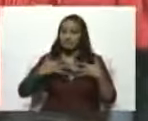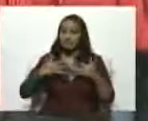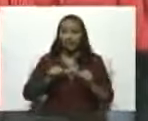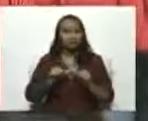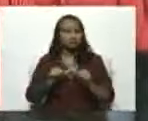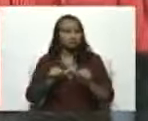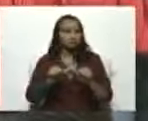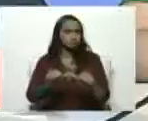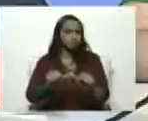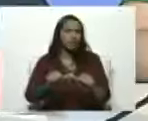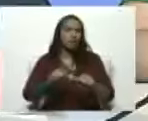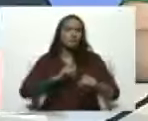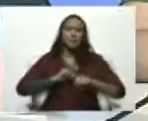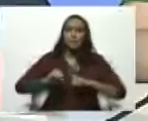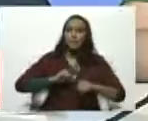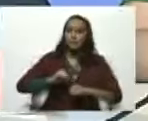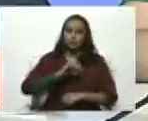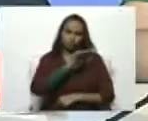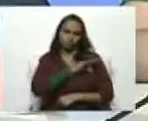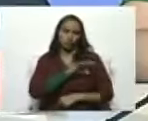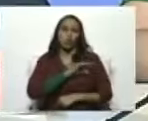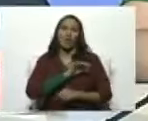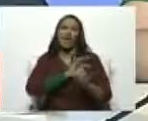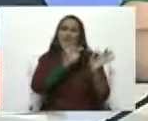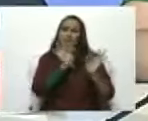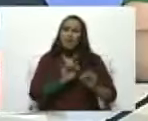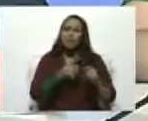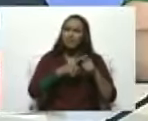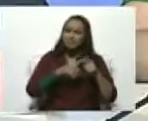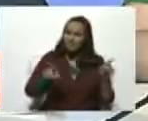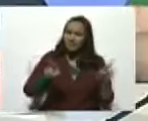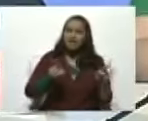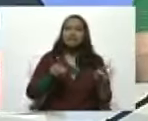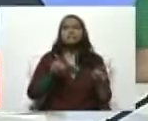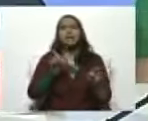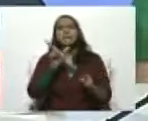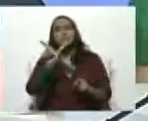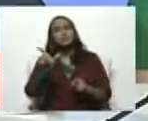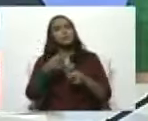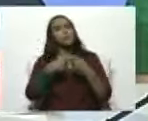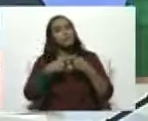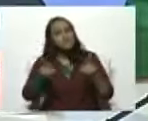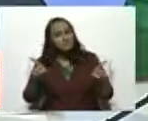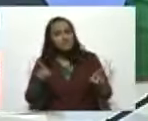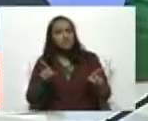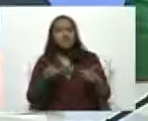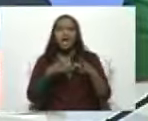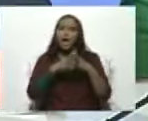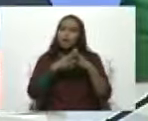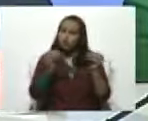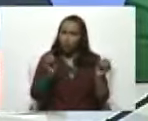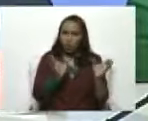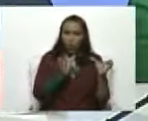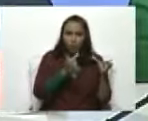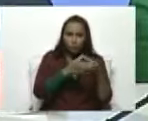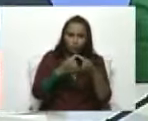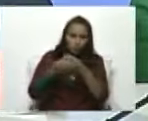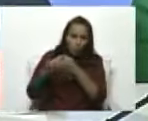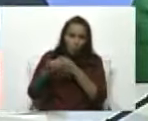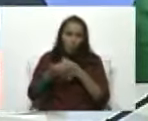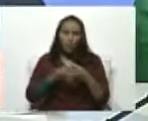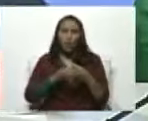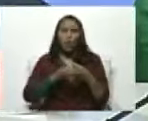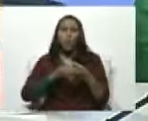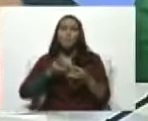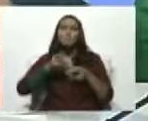sociales. Tienen sus formas distintas al PSUV, tienen sus formas distintas al resto de los partidos.